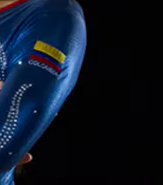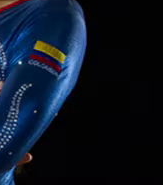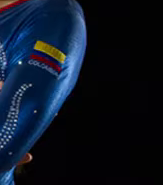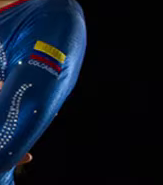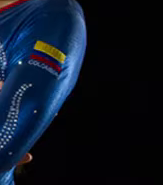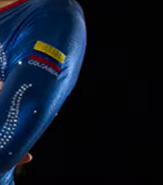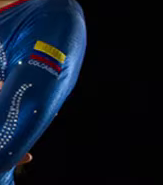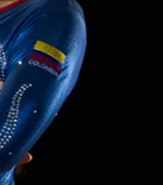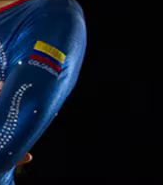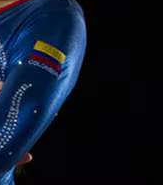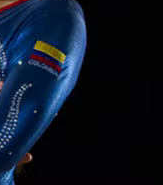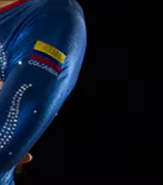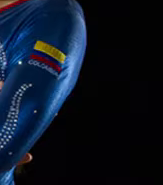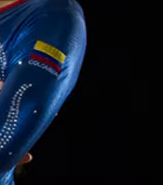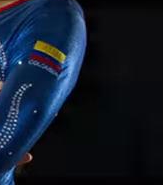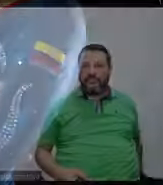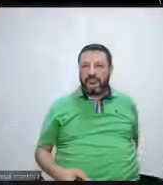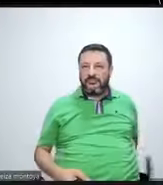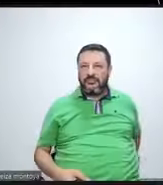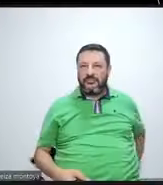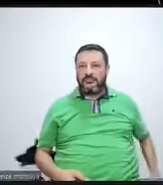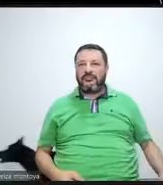ejemplo, a mí me...